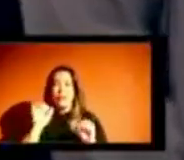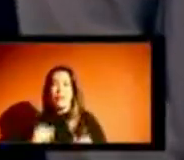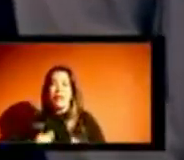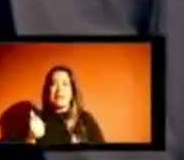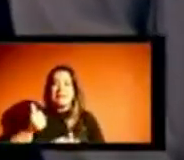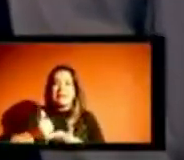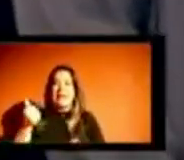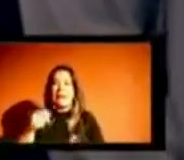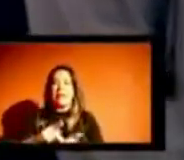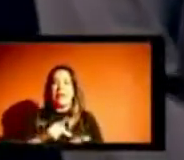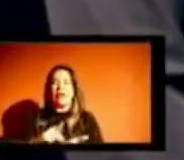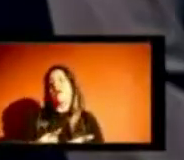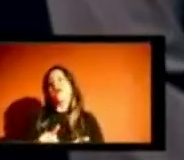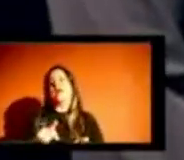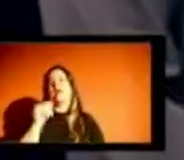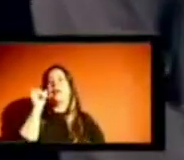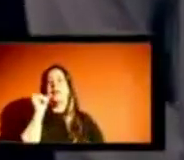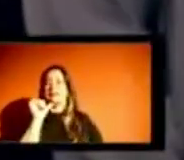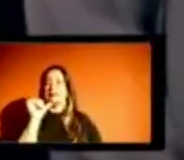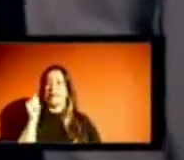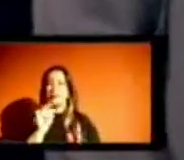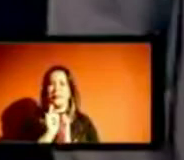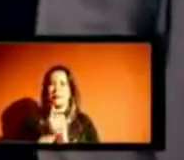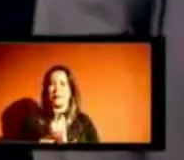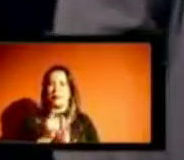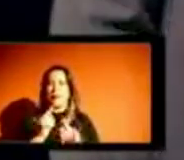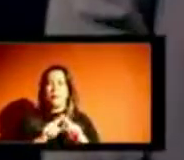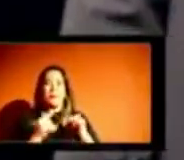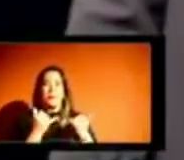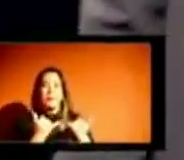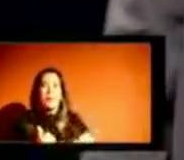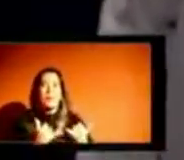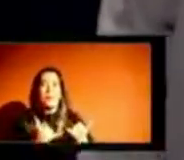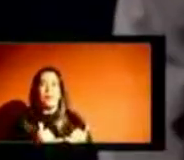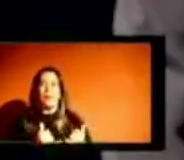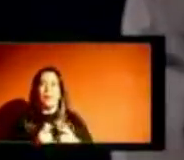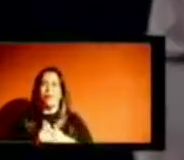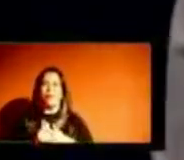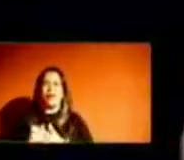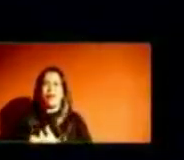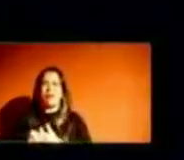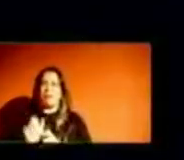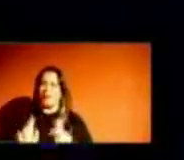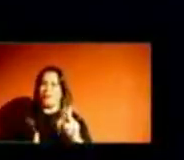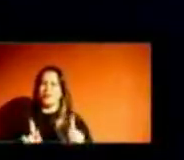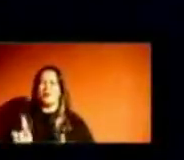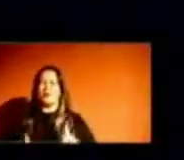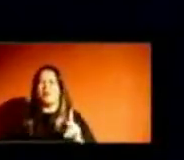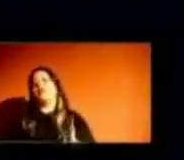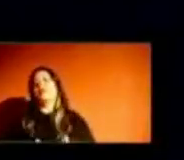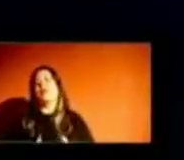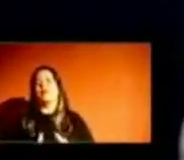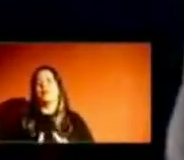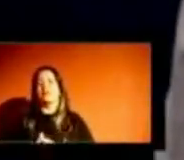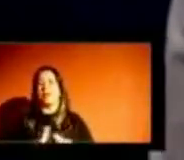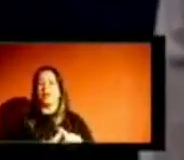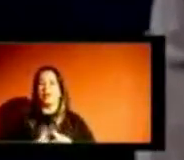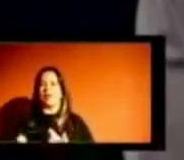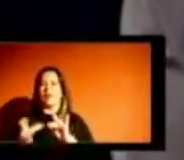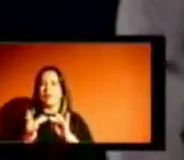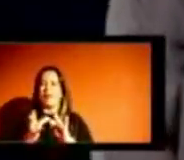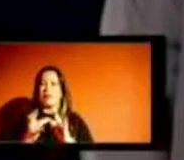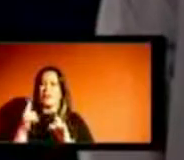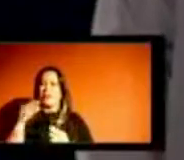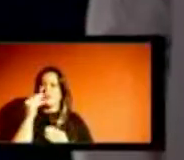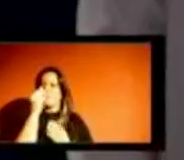la planilla tomaba 10 minutos. Hoy hay aseveraciones de personas a través de las redes sociales que